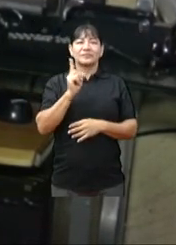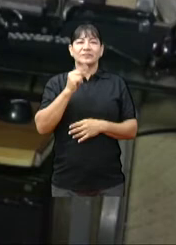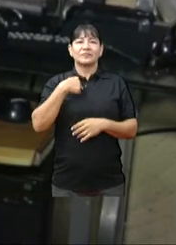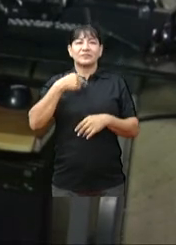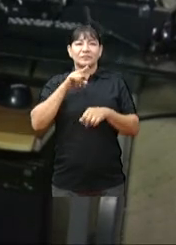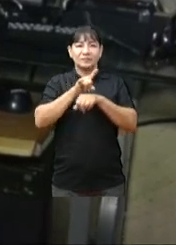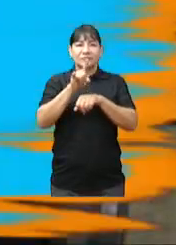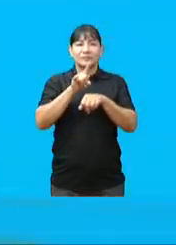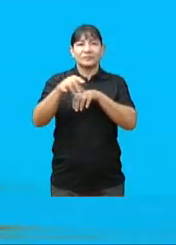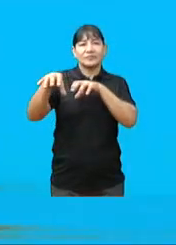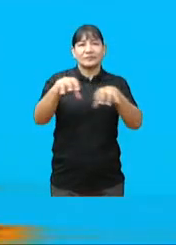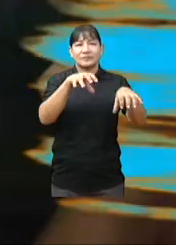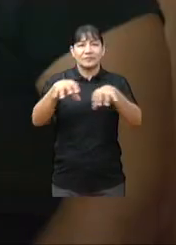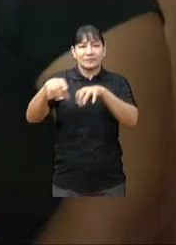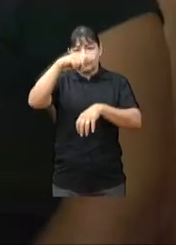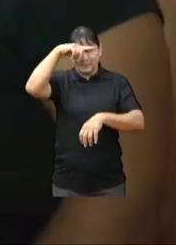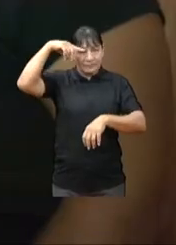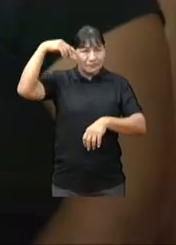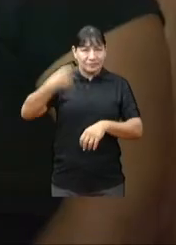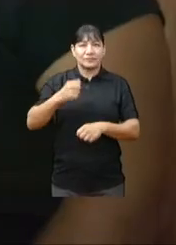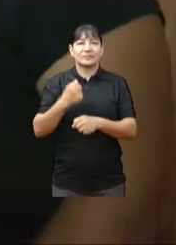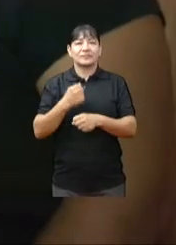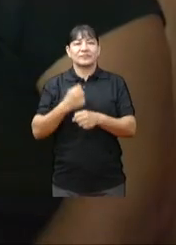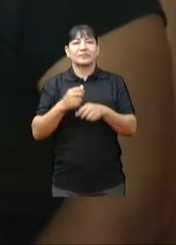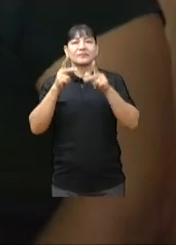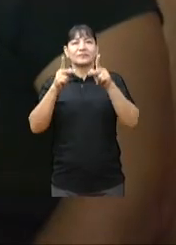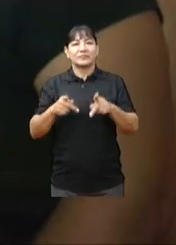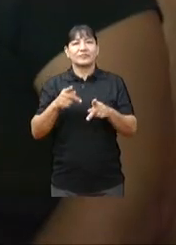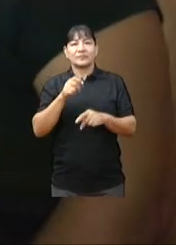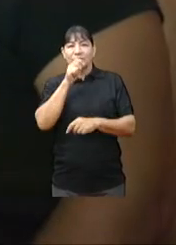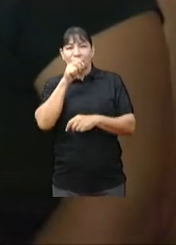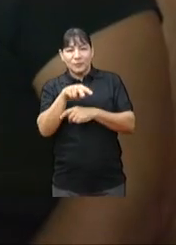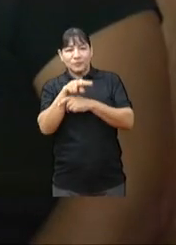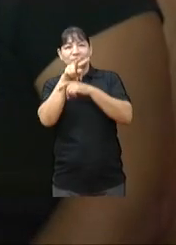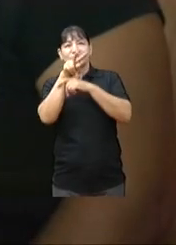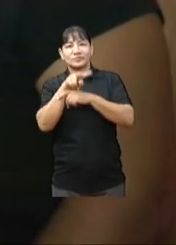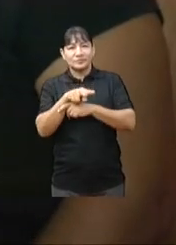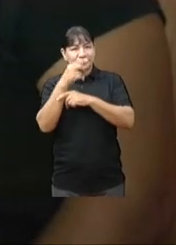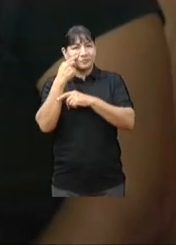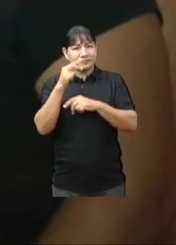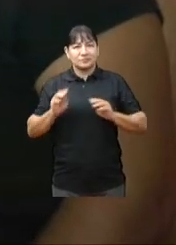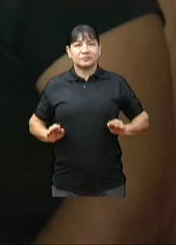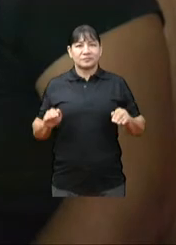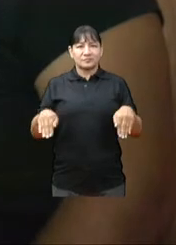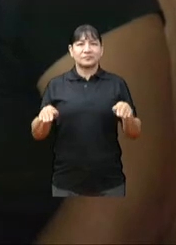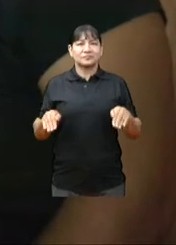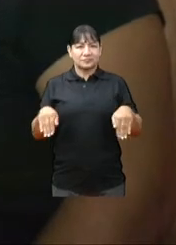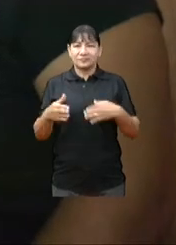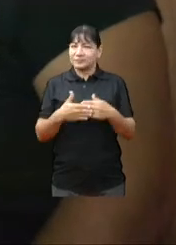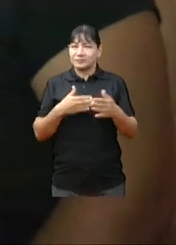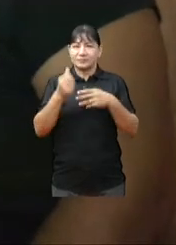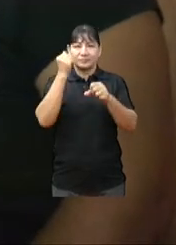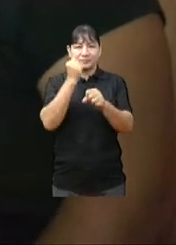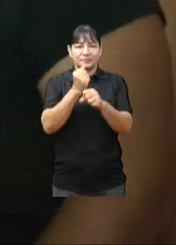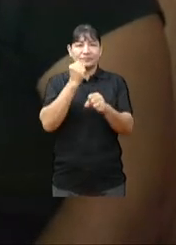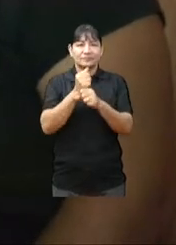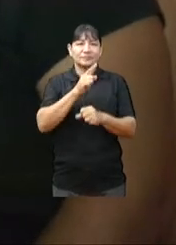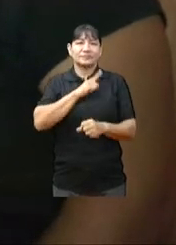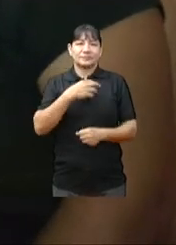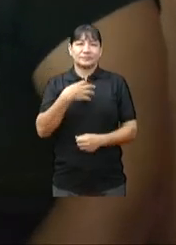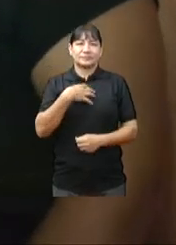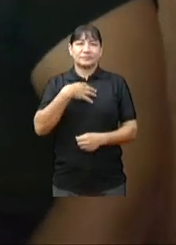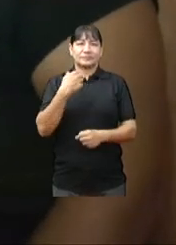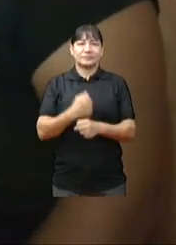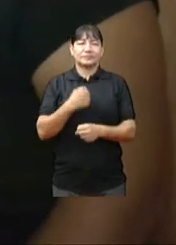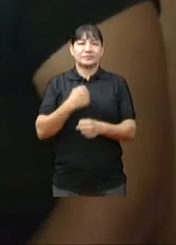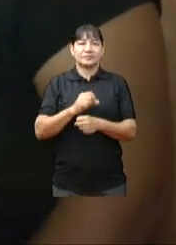evento, fogueado. Y la gente lo admira, pues, porque al ver que anda en un silla de ruedas, él trabaja, tiene su trabajo.